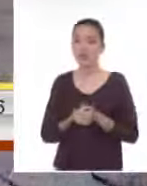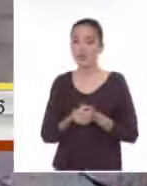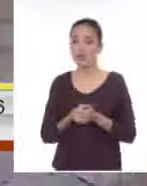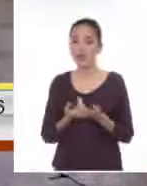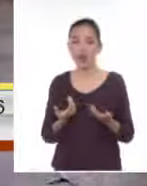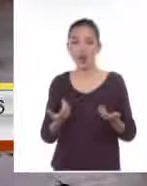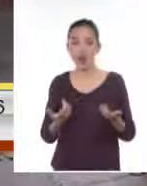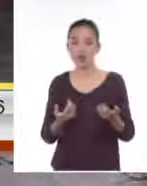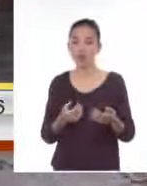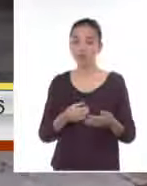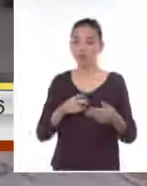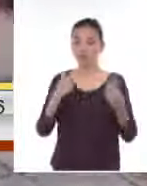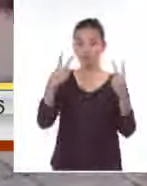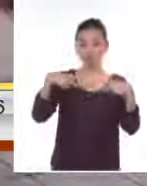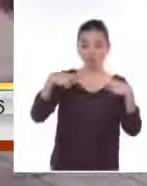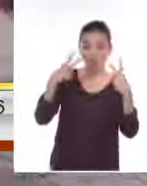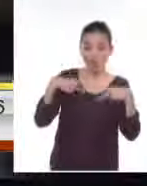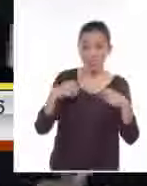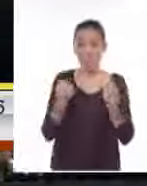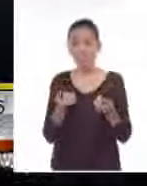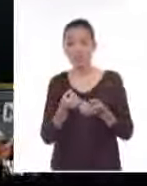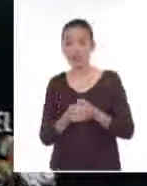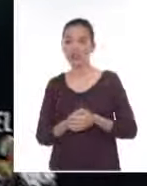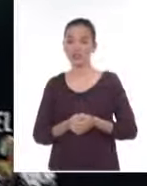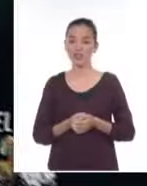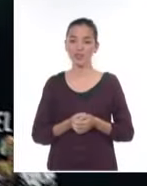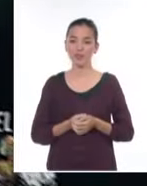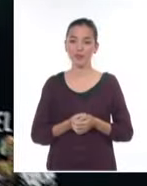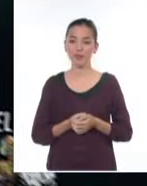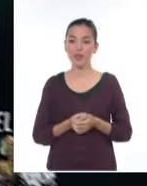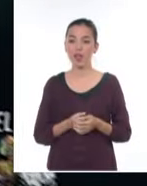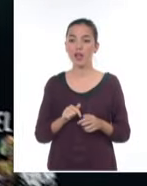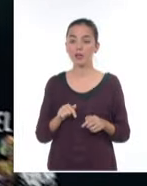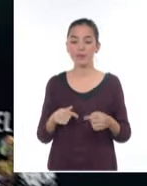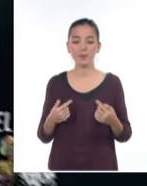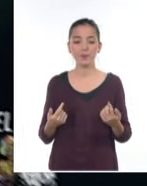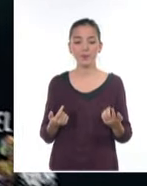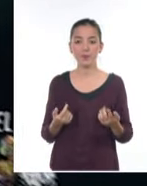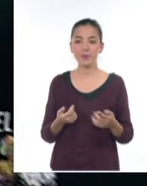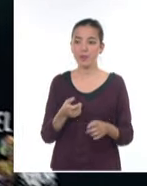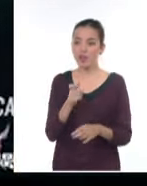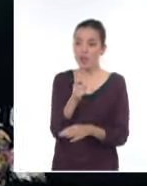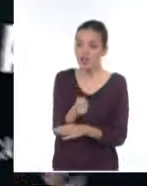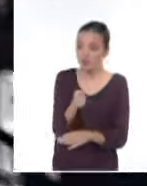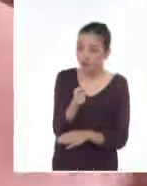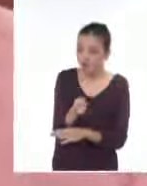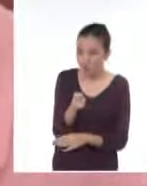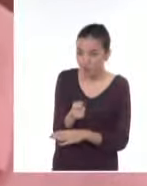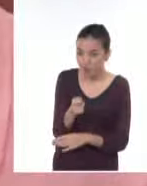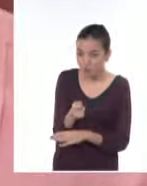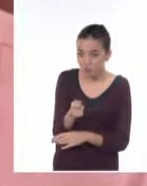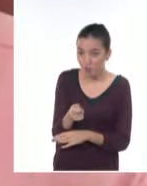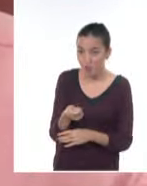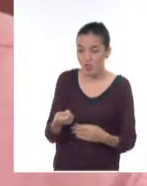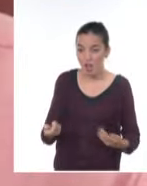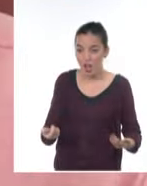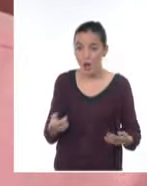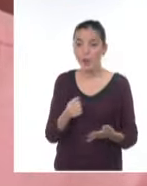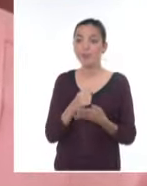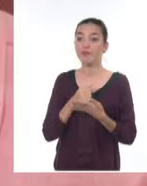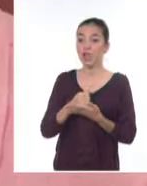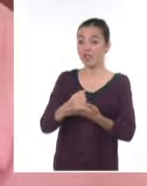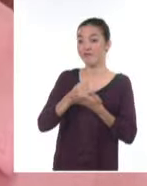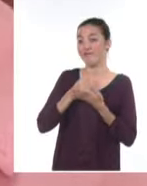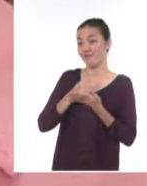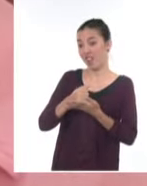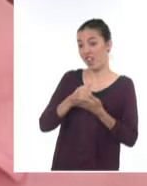digitales. Vamos a estar desarrollando un curso preevento que nos va a permitir acercarnos a las nuevas tendencias del patrimonio cultural inmaterial, sobre